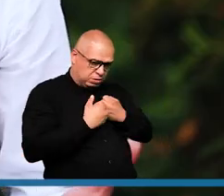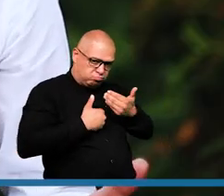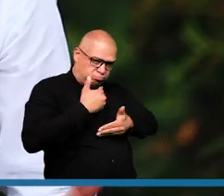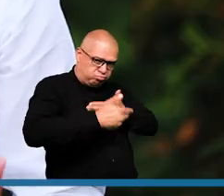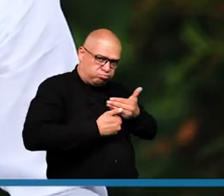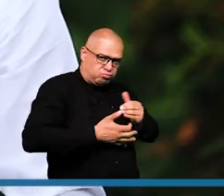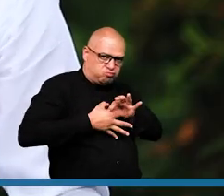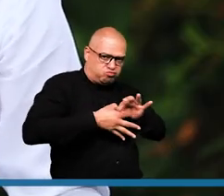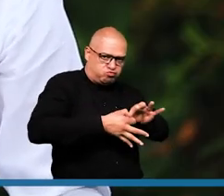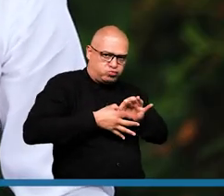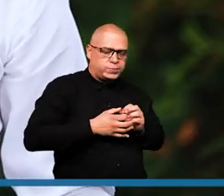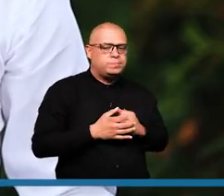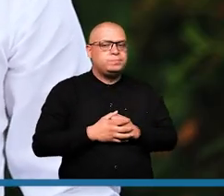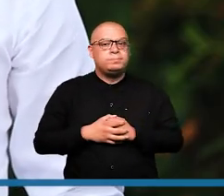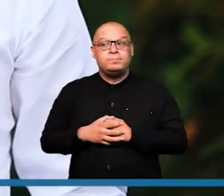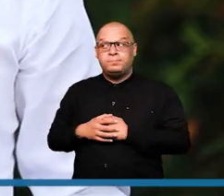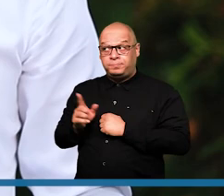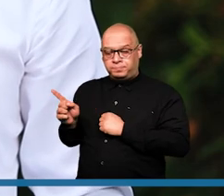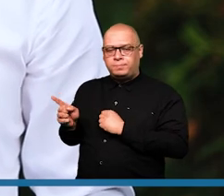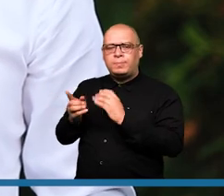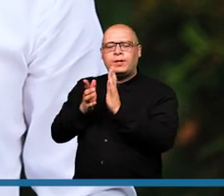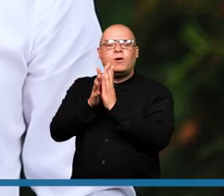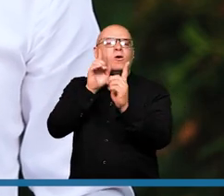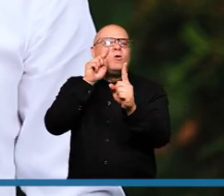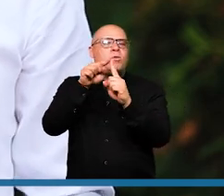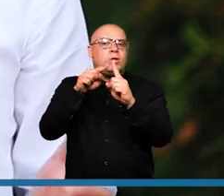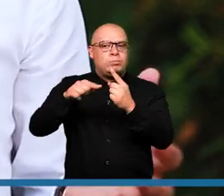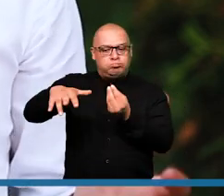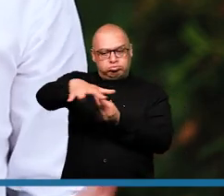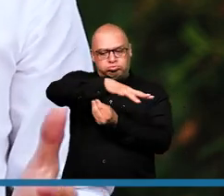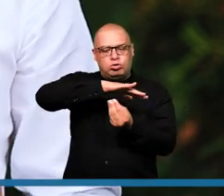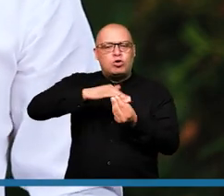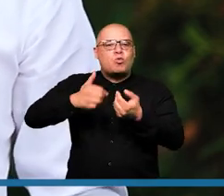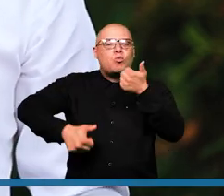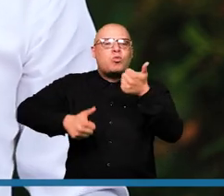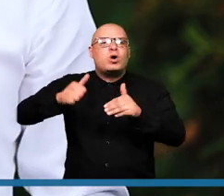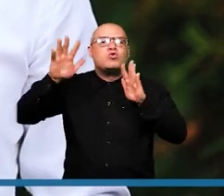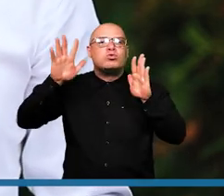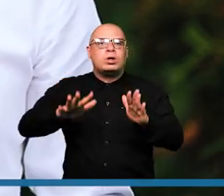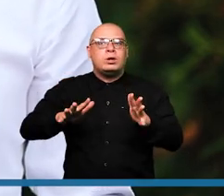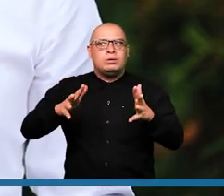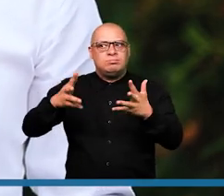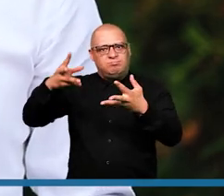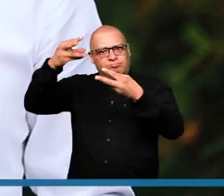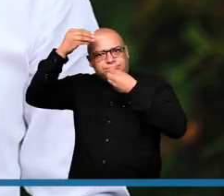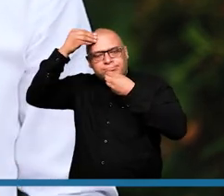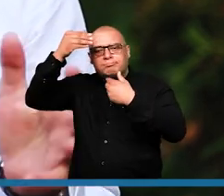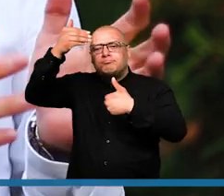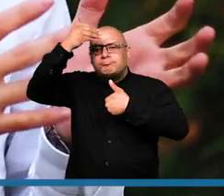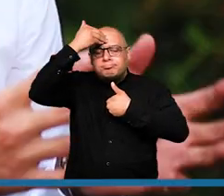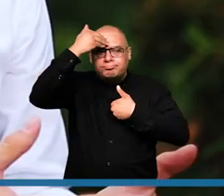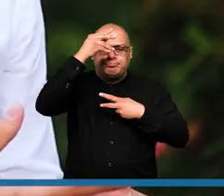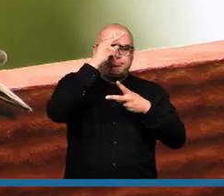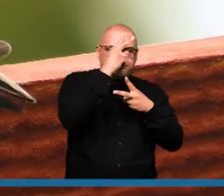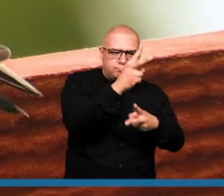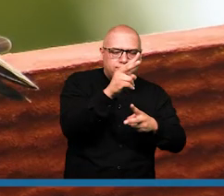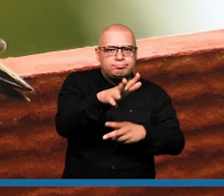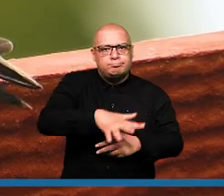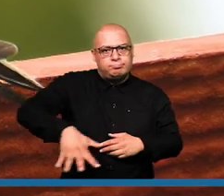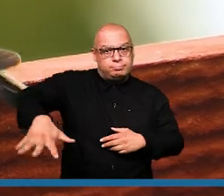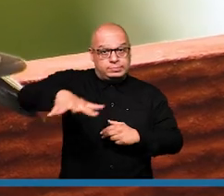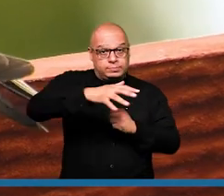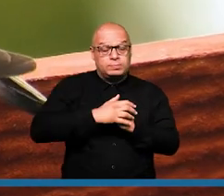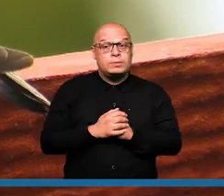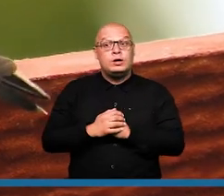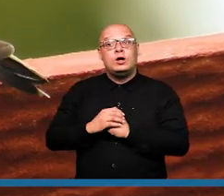de los principales propósitos de las autoridades ambientales es generar educación y conciencia ambiental. Y es una responsabilidad que tiene no